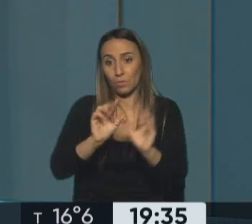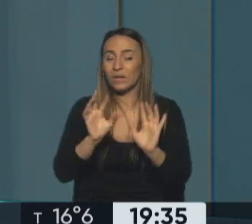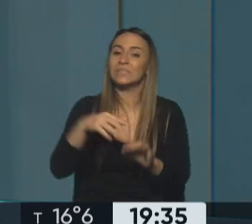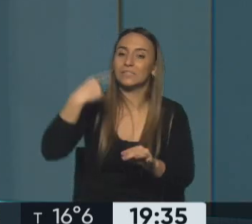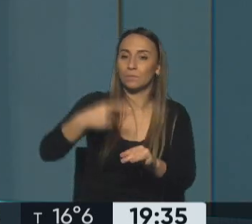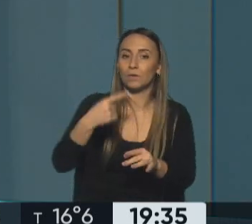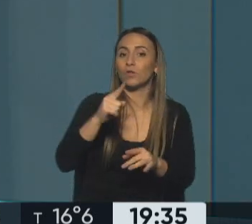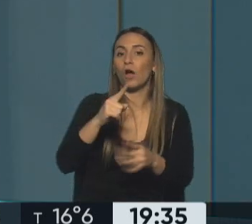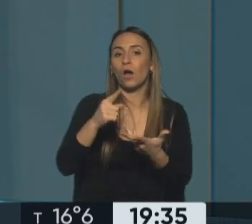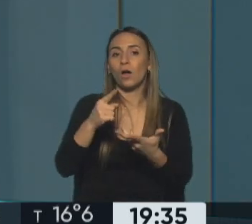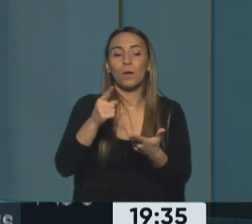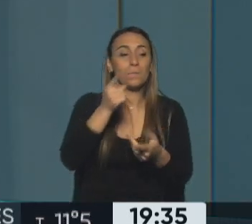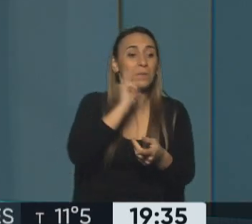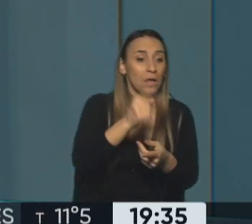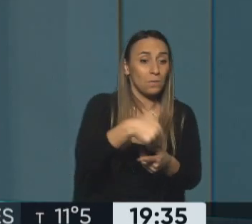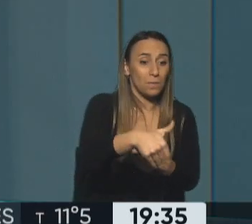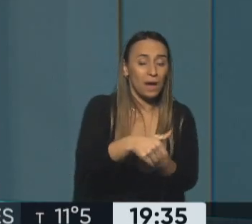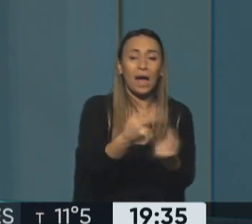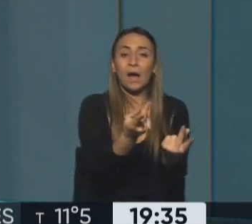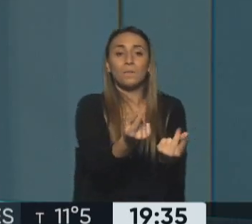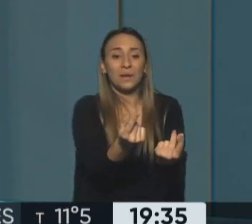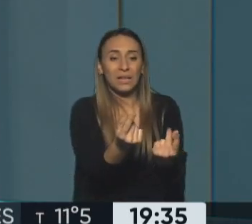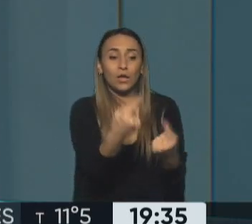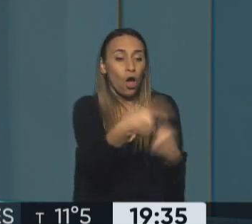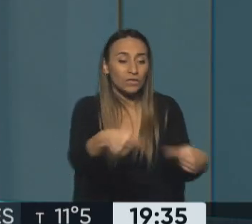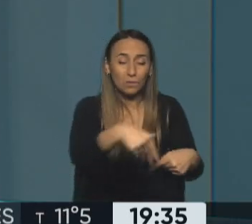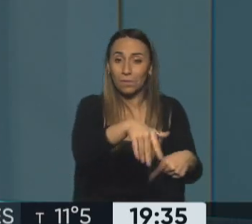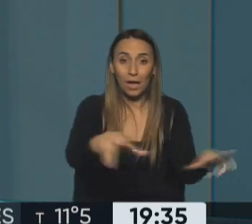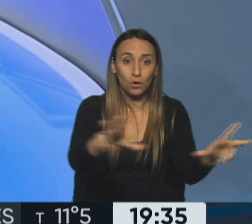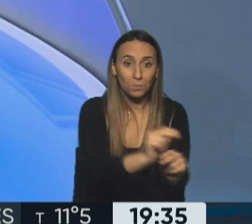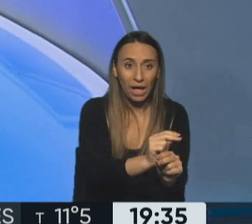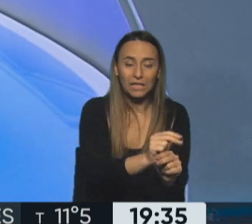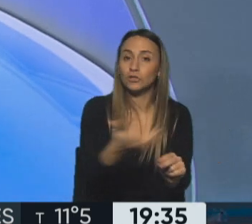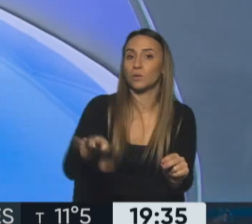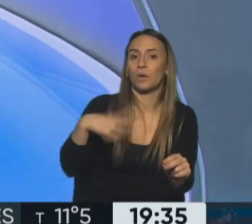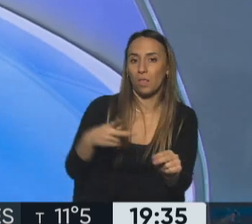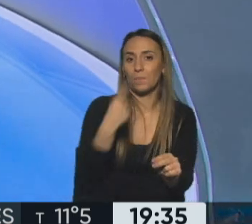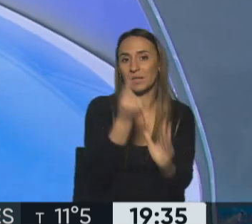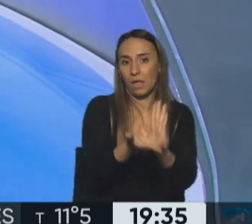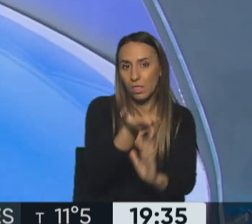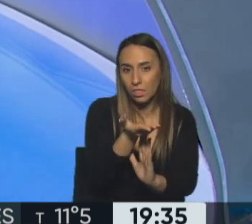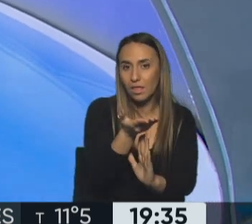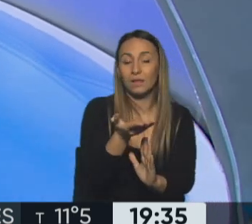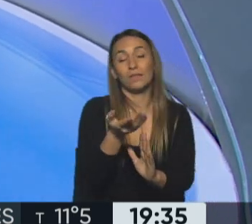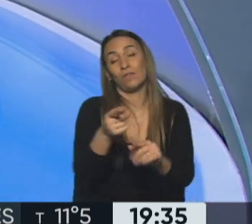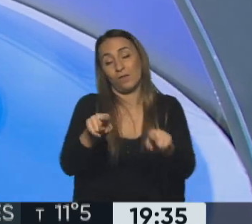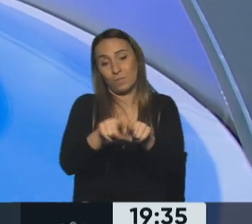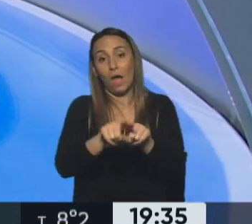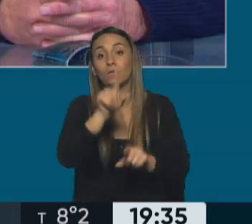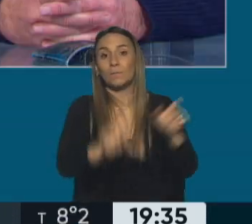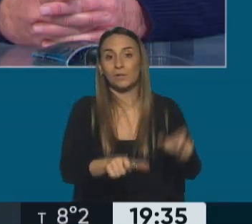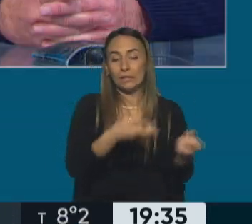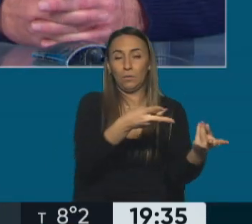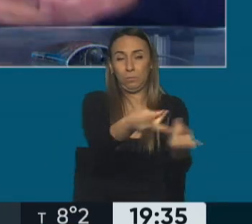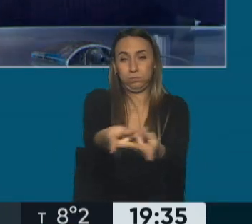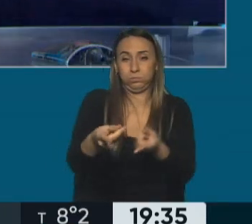de desabastecimiento, aparece quien remarca los precios por las dudas, quien se estoquea también por las dudas. Bueno, eso, el estoqueo por las dudas, lo que planteaste es una de las cosas que